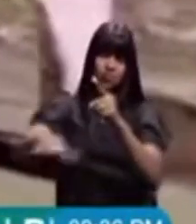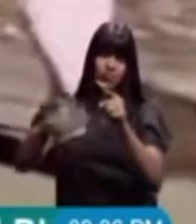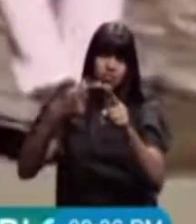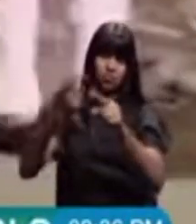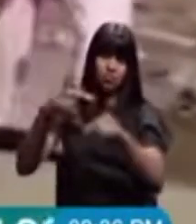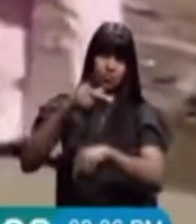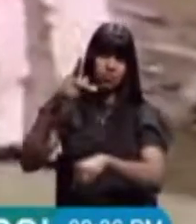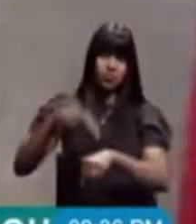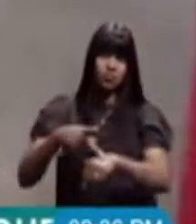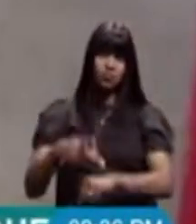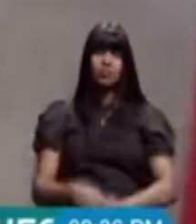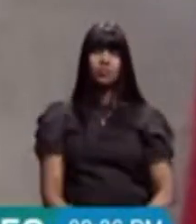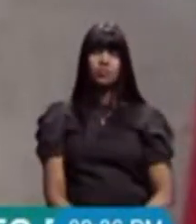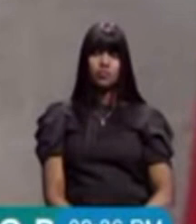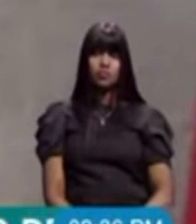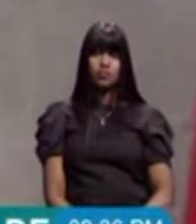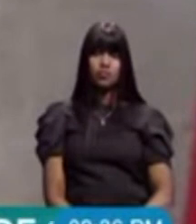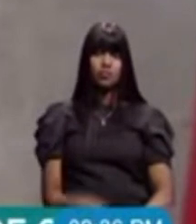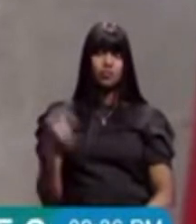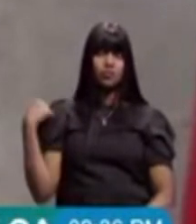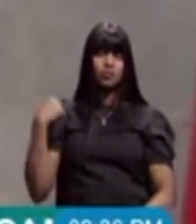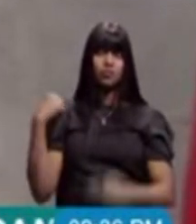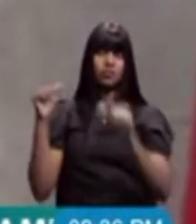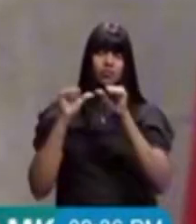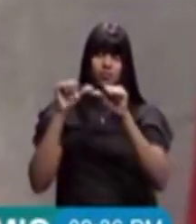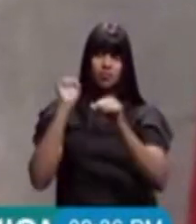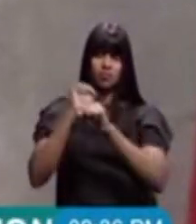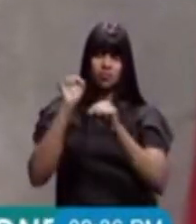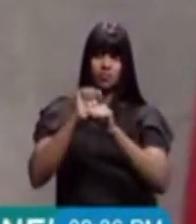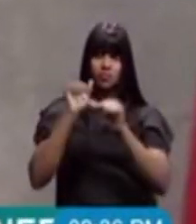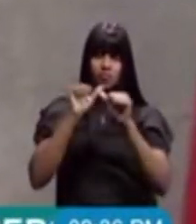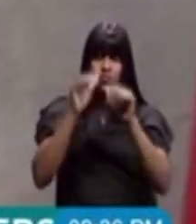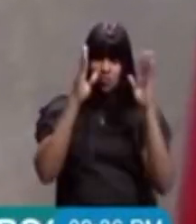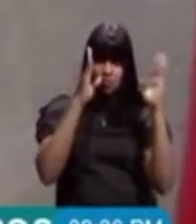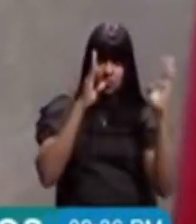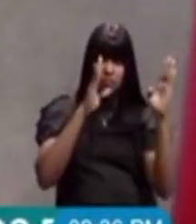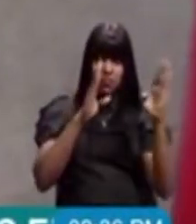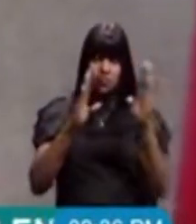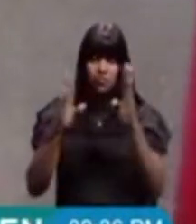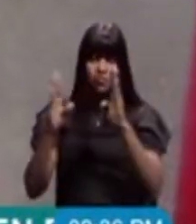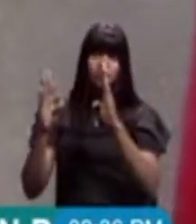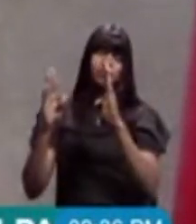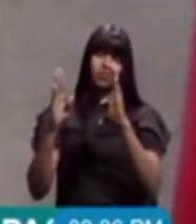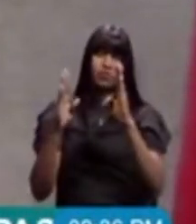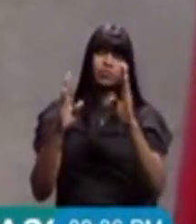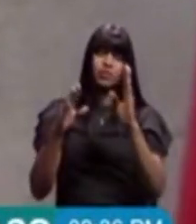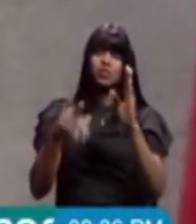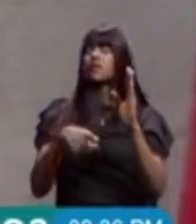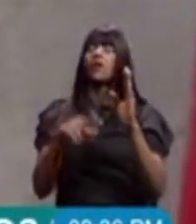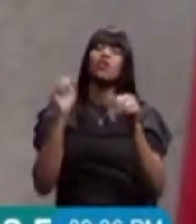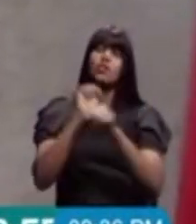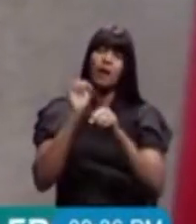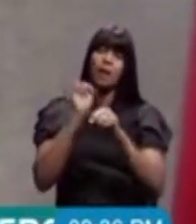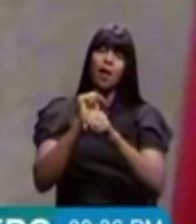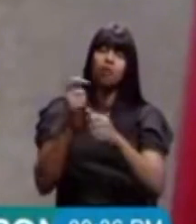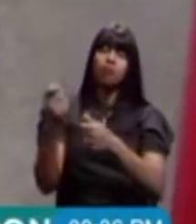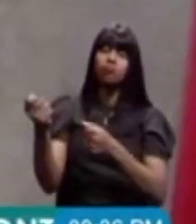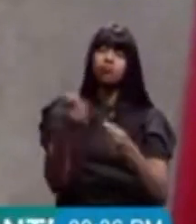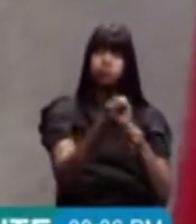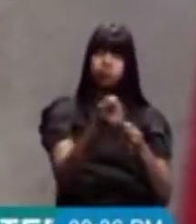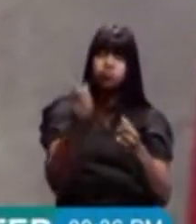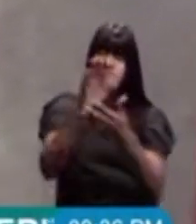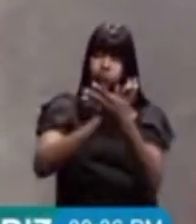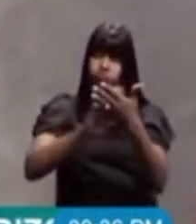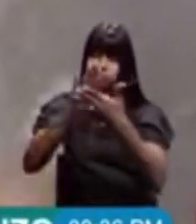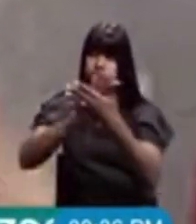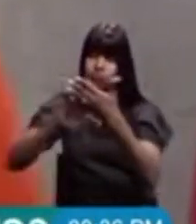esta provincia de La Vega. Se ha estado trabajando, se le ha dado seguimiento, se han hecho la jornada de descacharrización